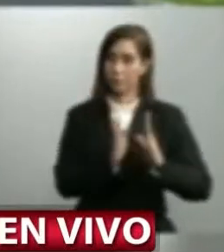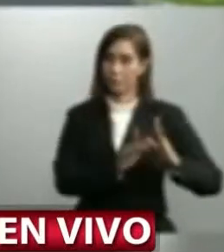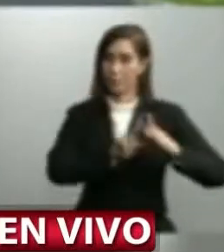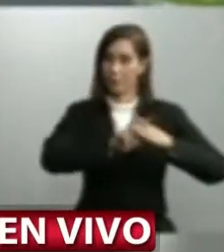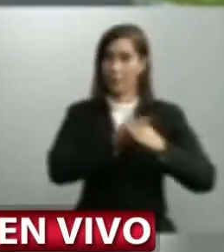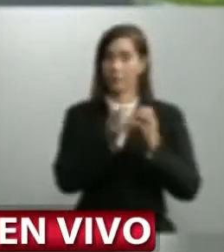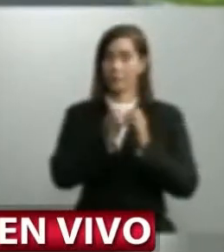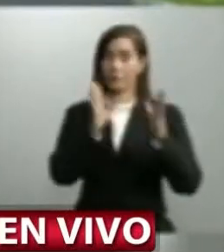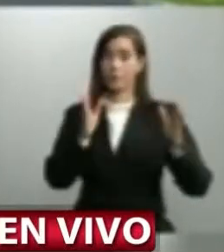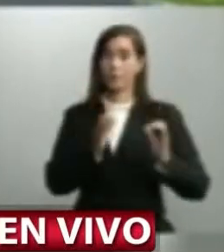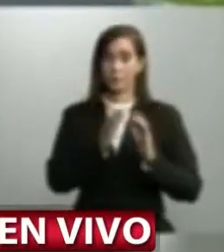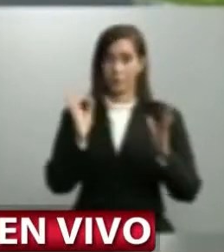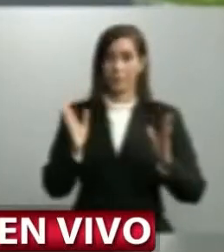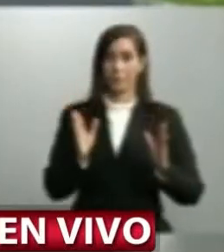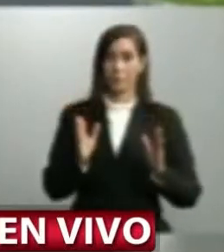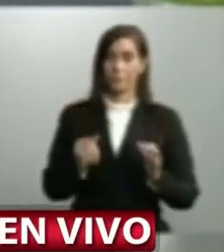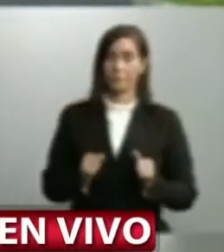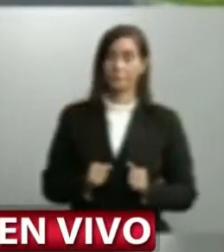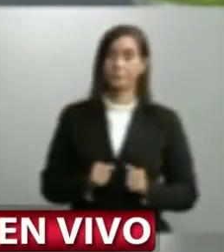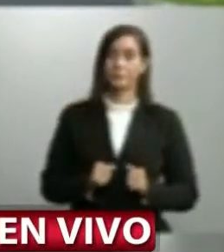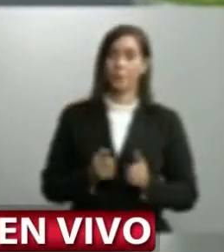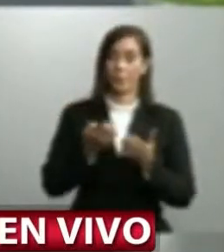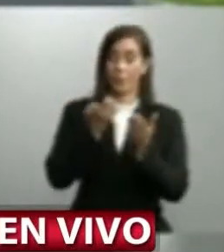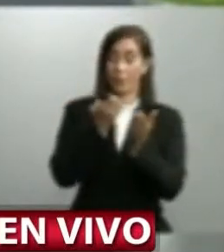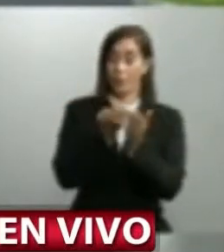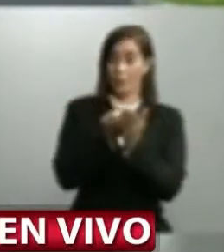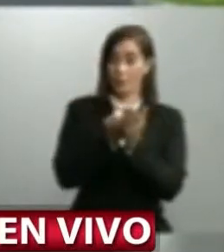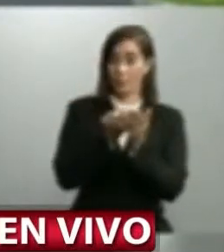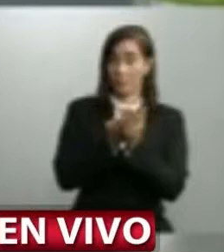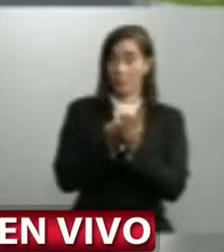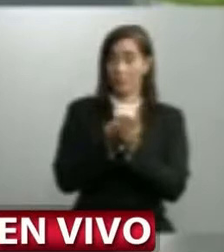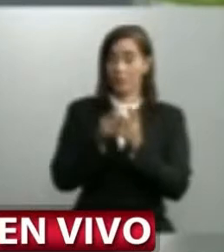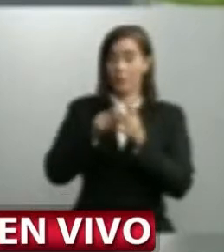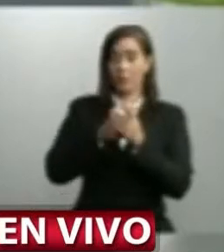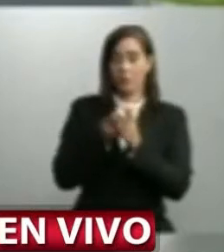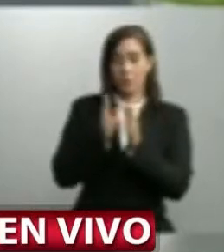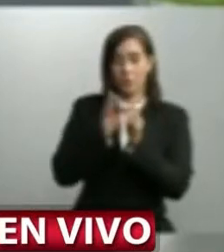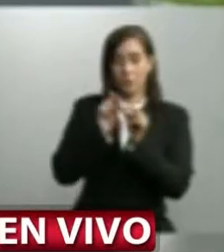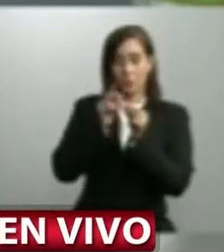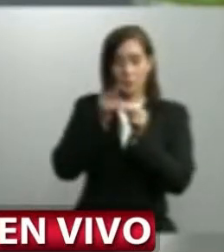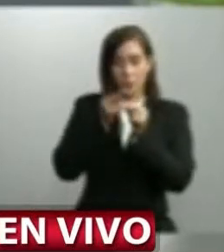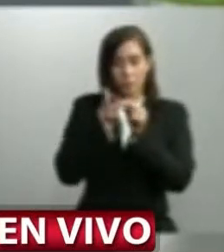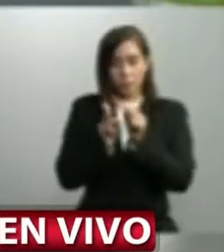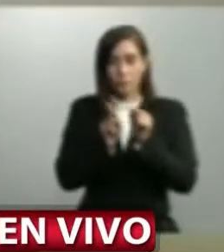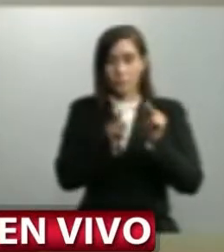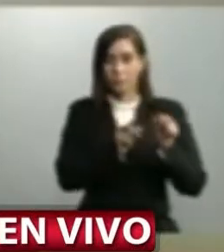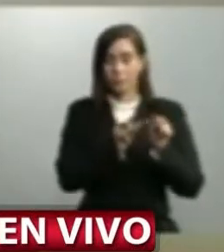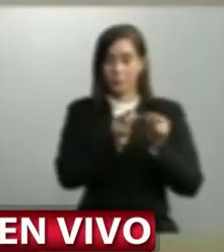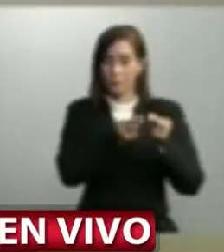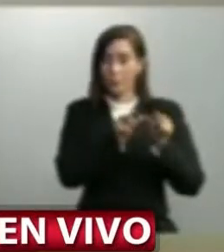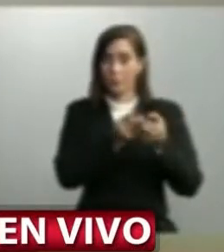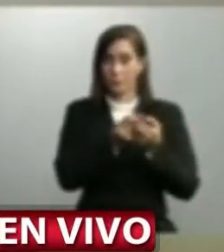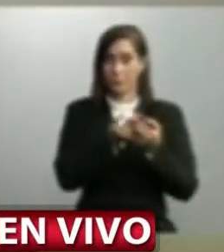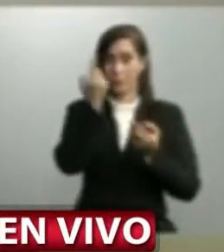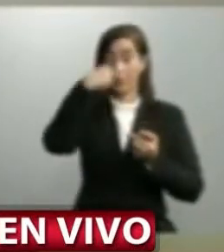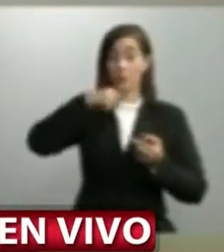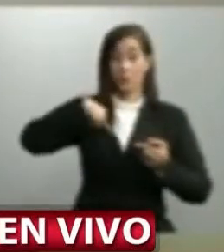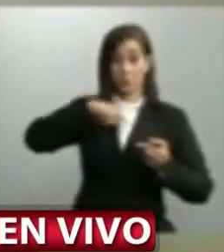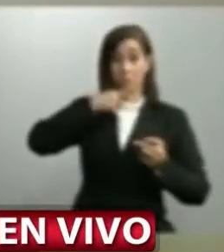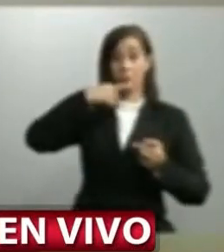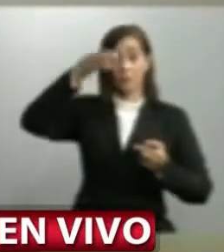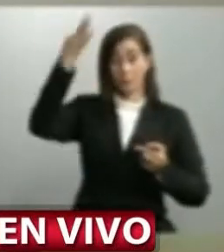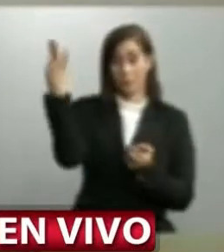de apertura económica que se va produciendo lentamente. Por eso nosotros insistimos